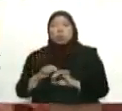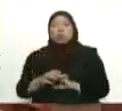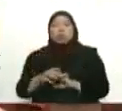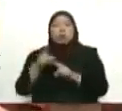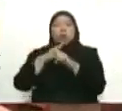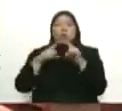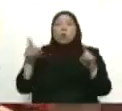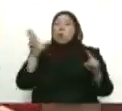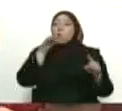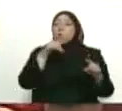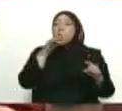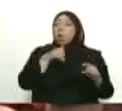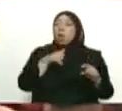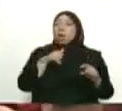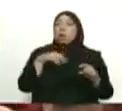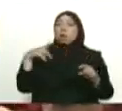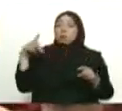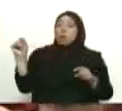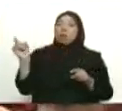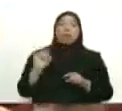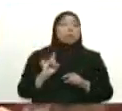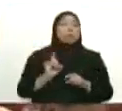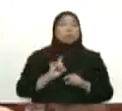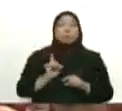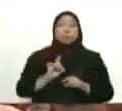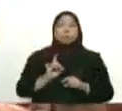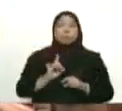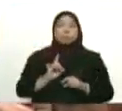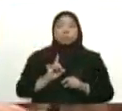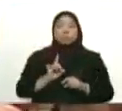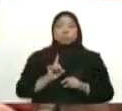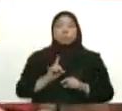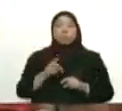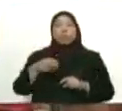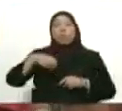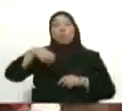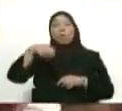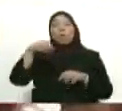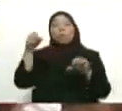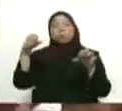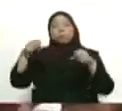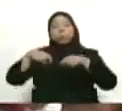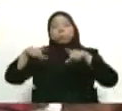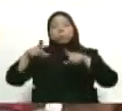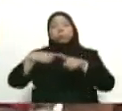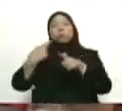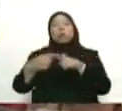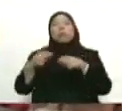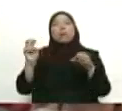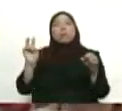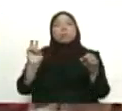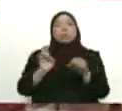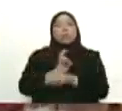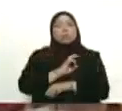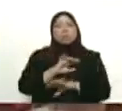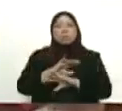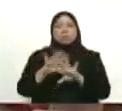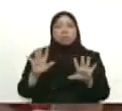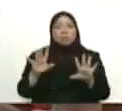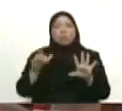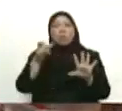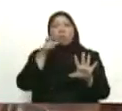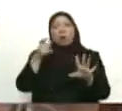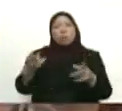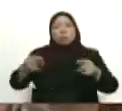pero para acá de aquí no iban a salir entonces tenían que lanzar bombas güey Entonces nos llaman violentos los que pidieron